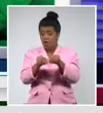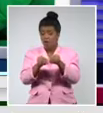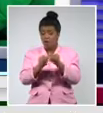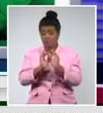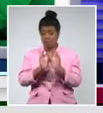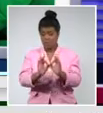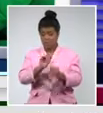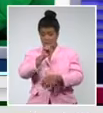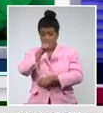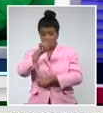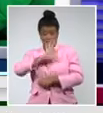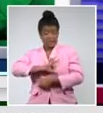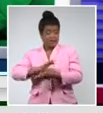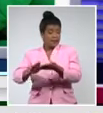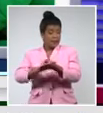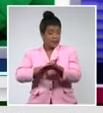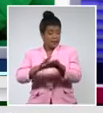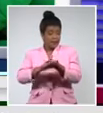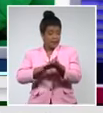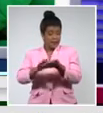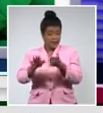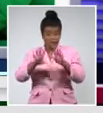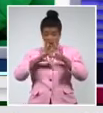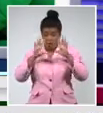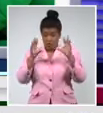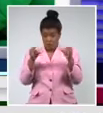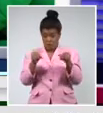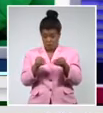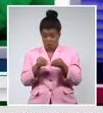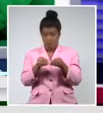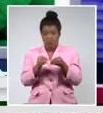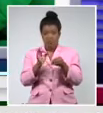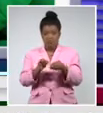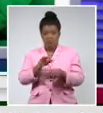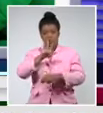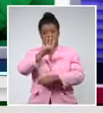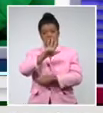asintomáticos entre los confirmados es del